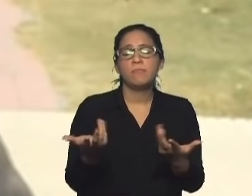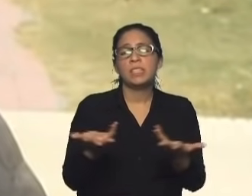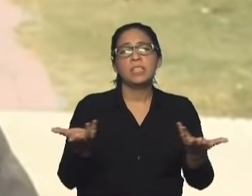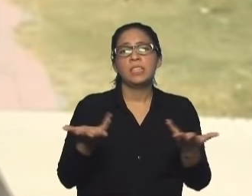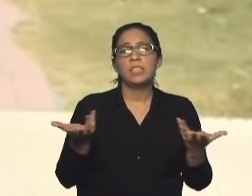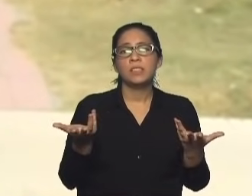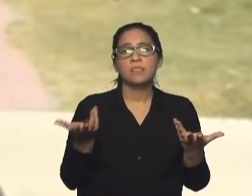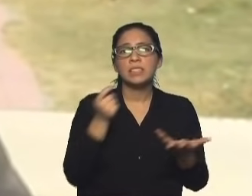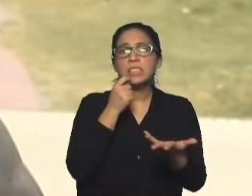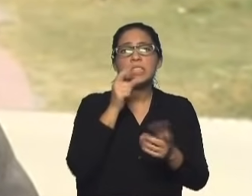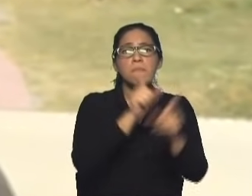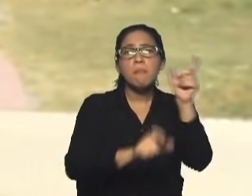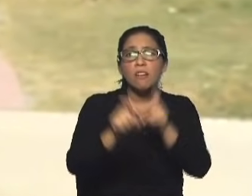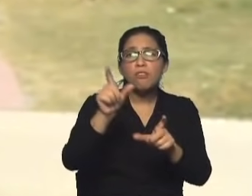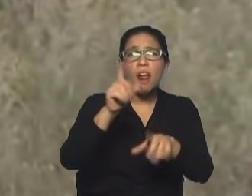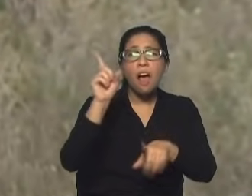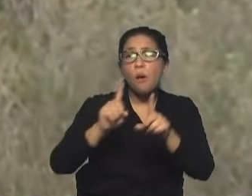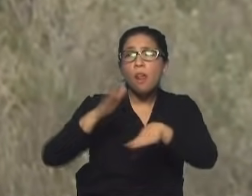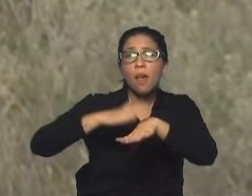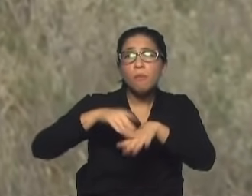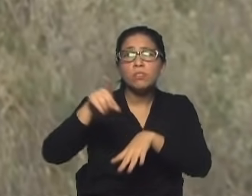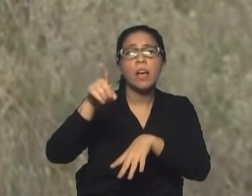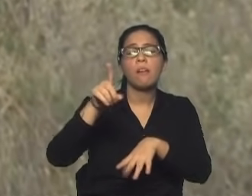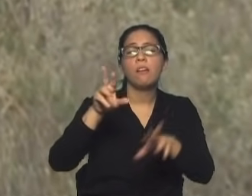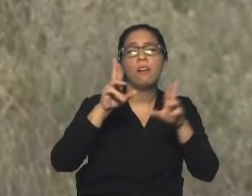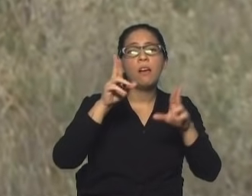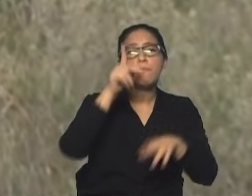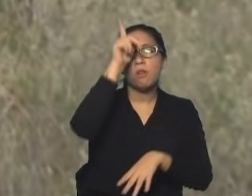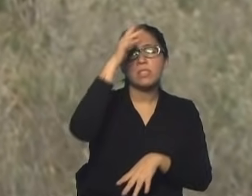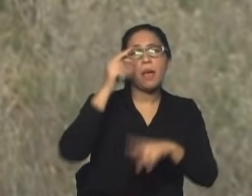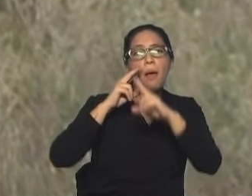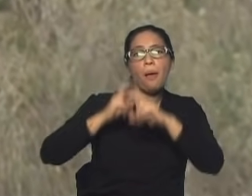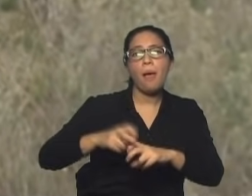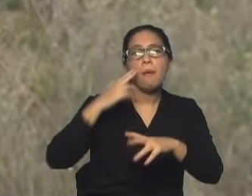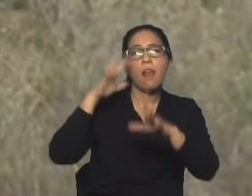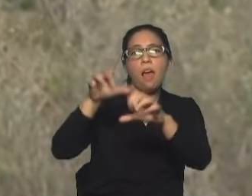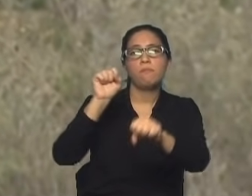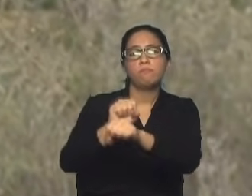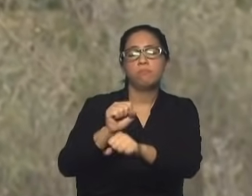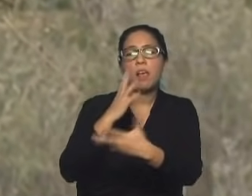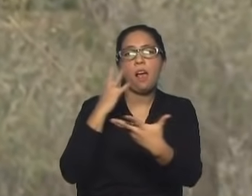Y después, si hay alguien detrás de todo esto, la policía lo va a investigar y pagará a esa persona.